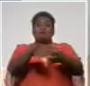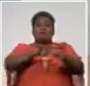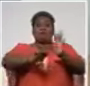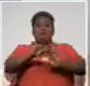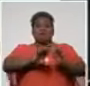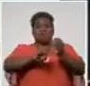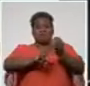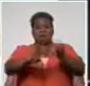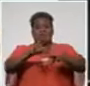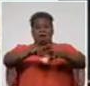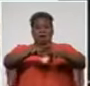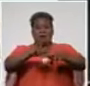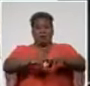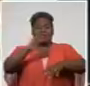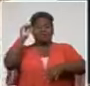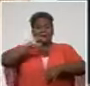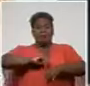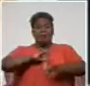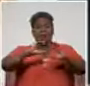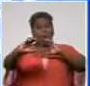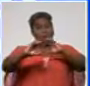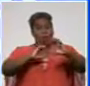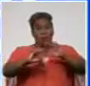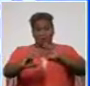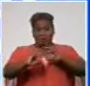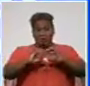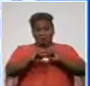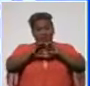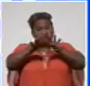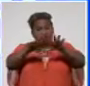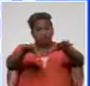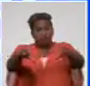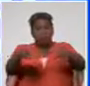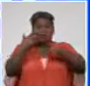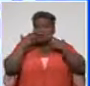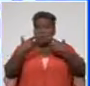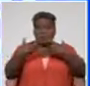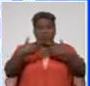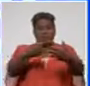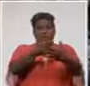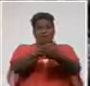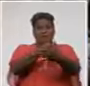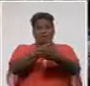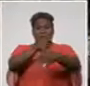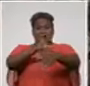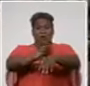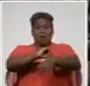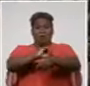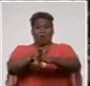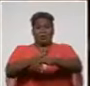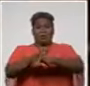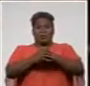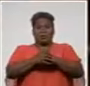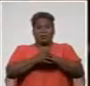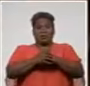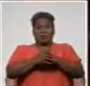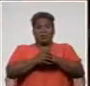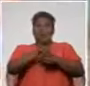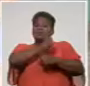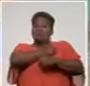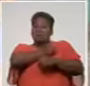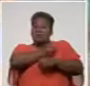a sabiendas de que la comunicación es un elemento esencial en el enfrentamiento a la COVID-19. Se trata de incentivar